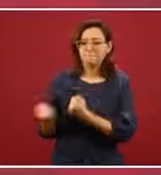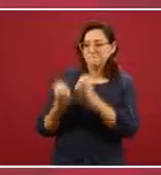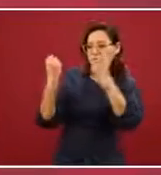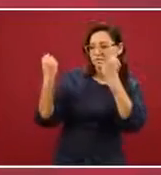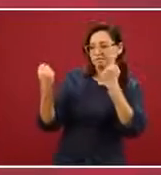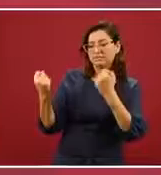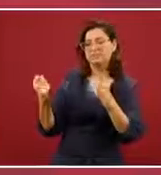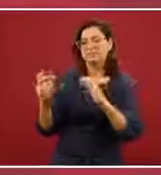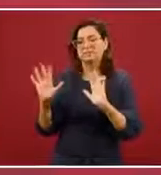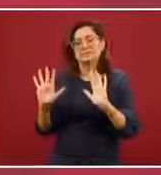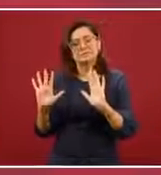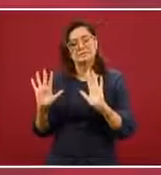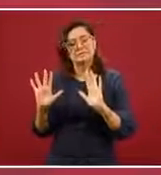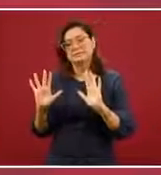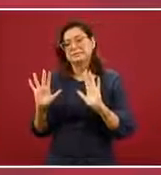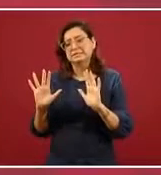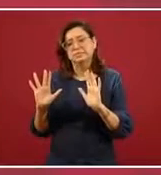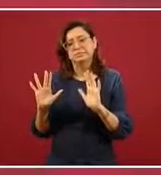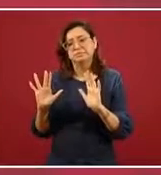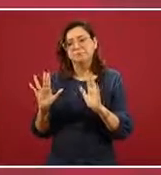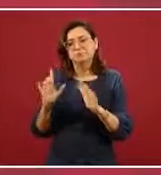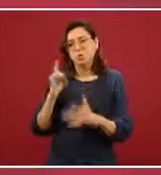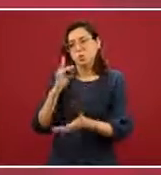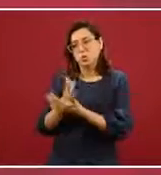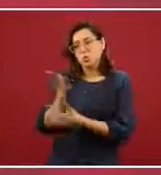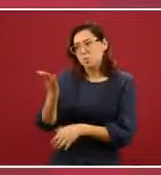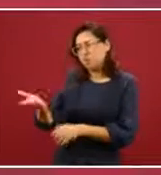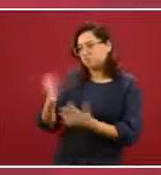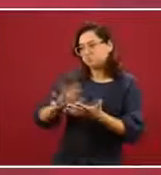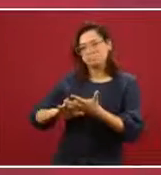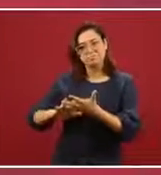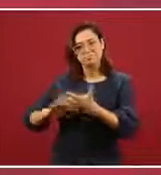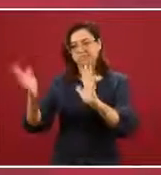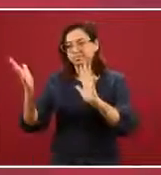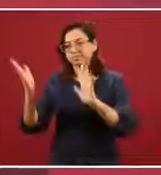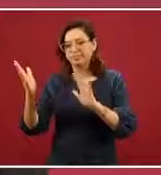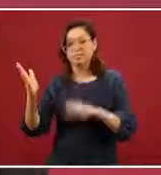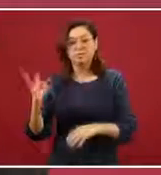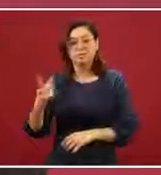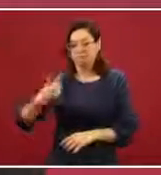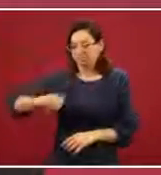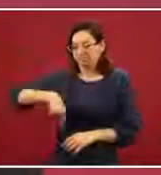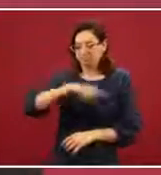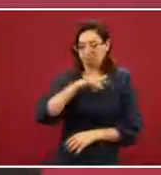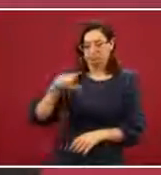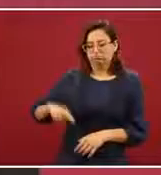enfrentamientos. Es lo único, ¿sí? Porque nosotros no vamos a utilizar